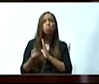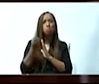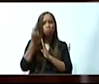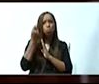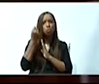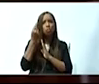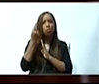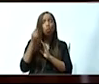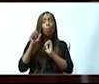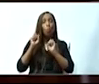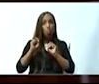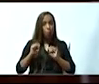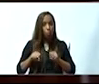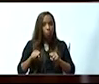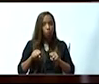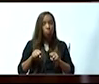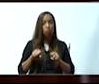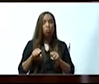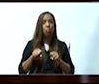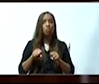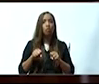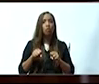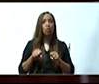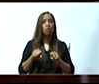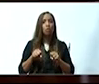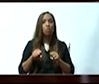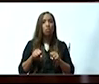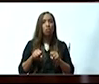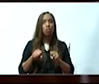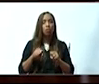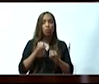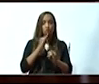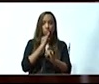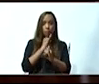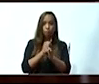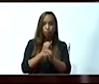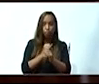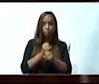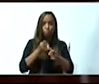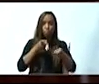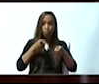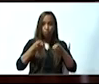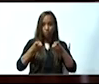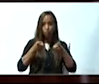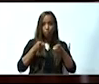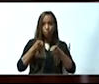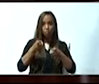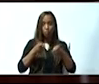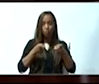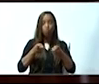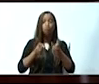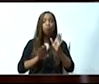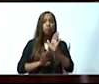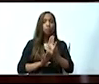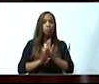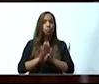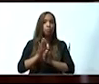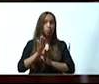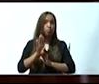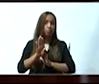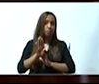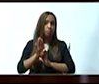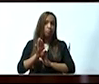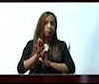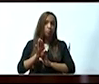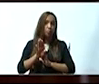institución, independientemente de las condiciones en que se haya construido, del costo a que haya llegado, que pudo